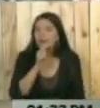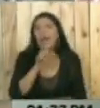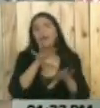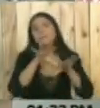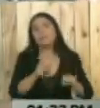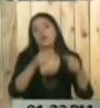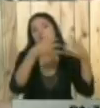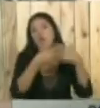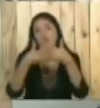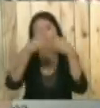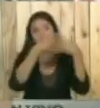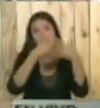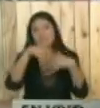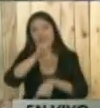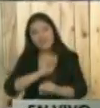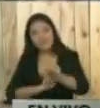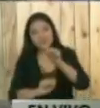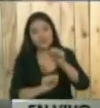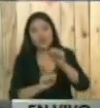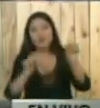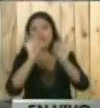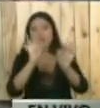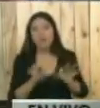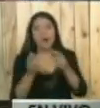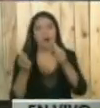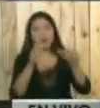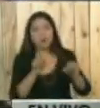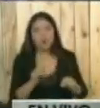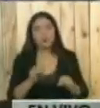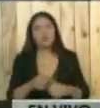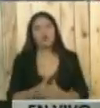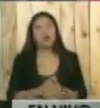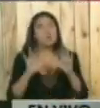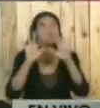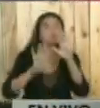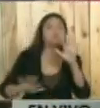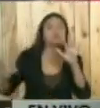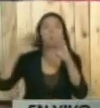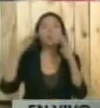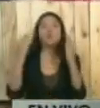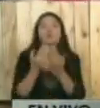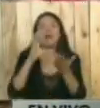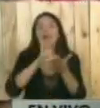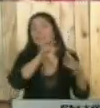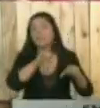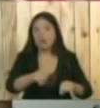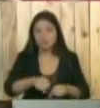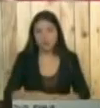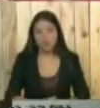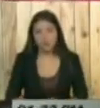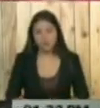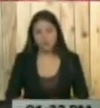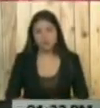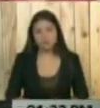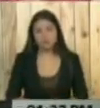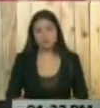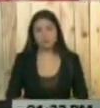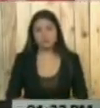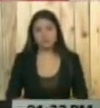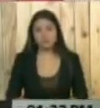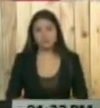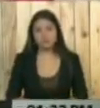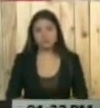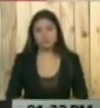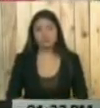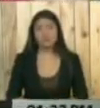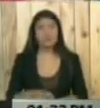norteamericano, defensor del modelo económico dominante a nivel mundial, que es el capitalismo. No obstante, mientras